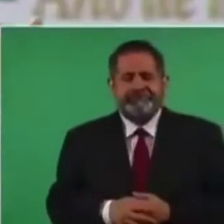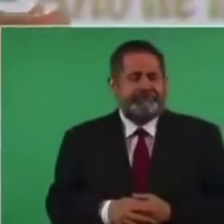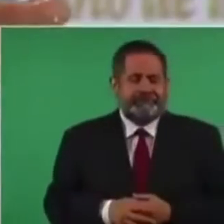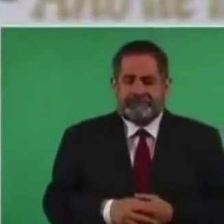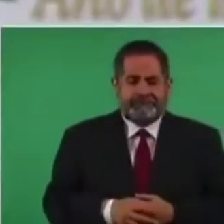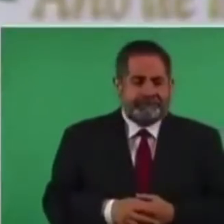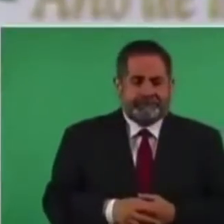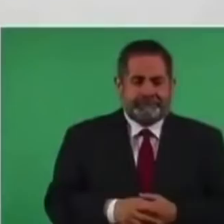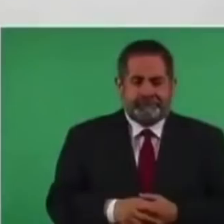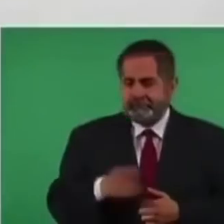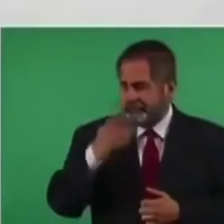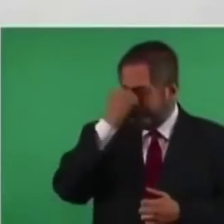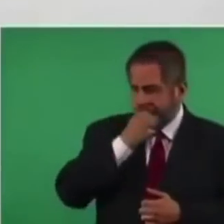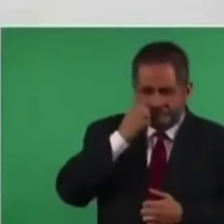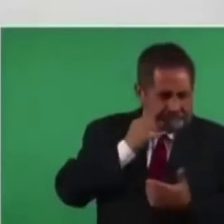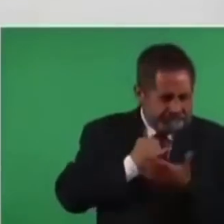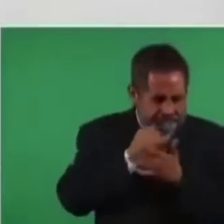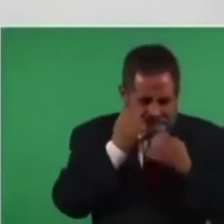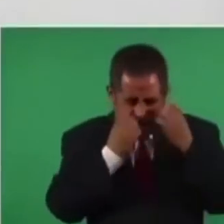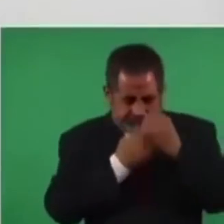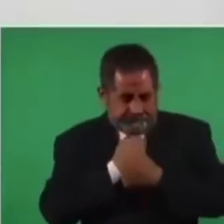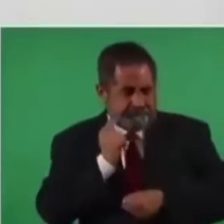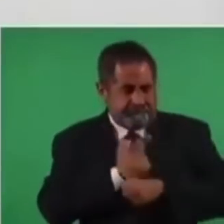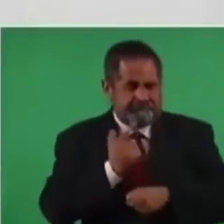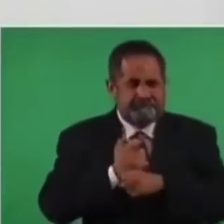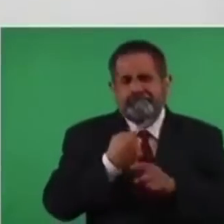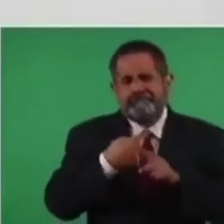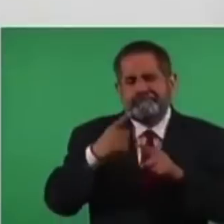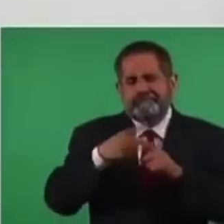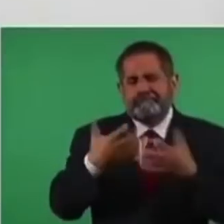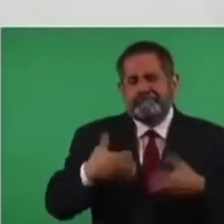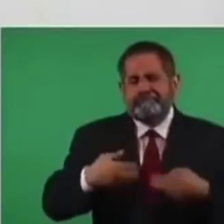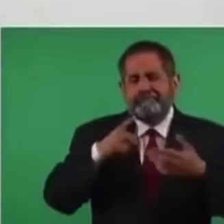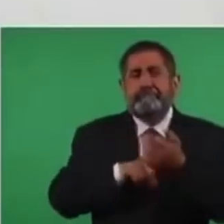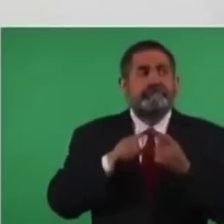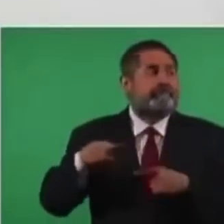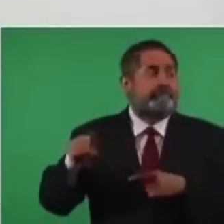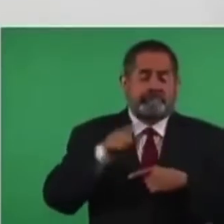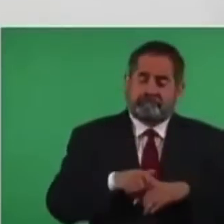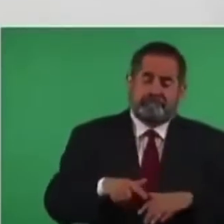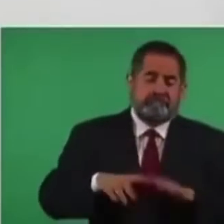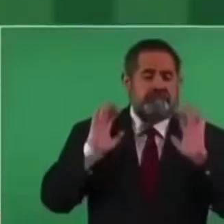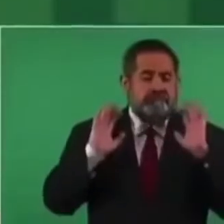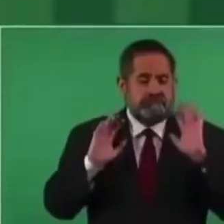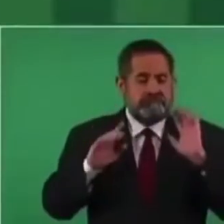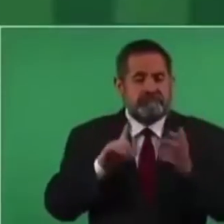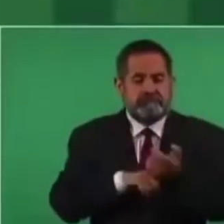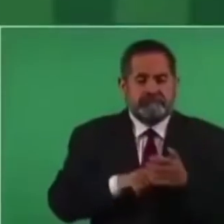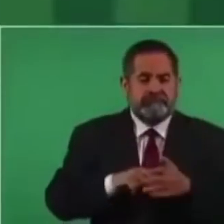se llevaron a cabo dictámenes de distintas empresas colegios